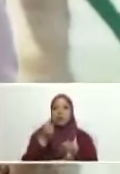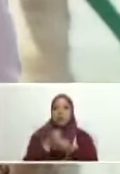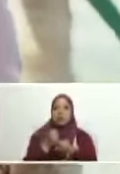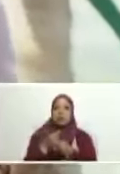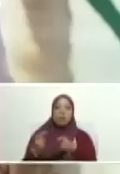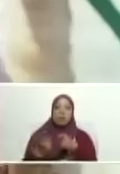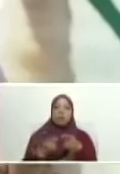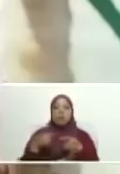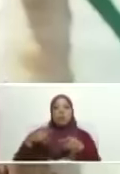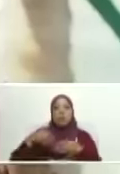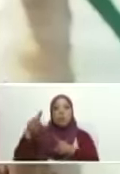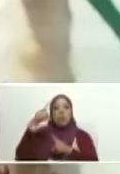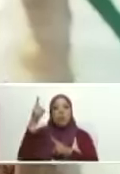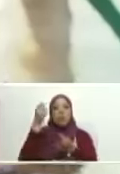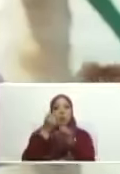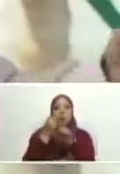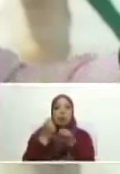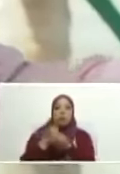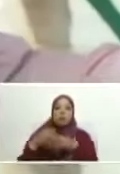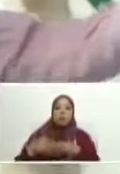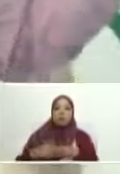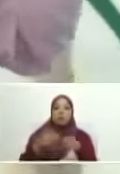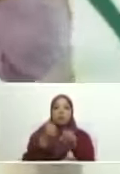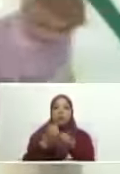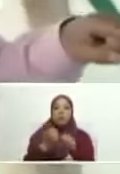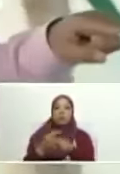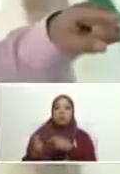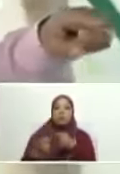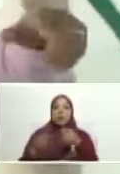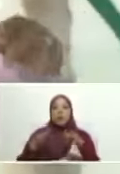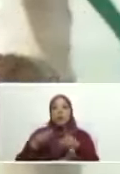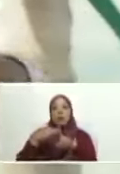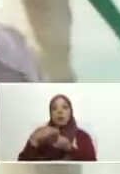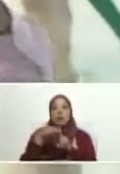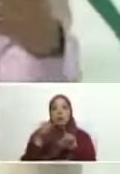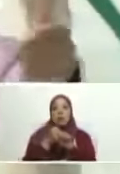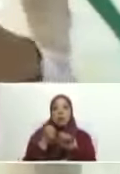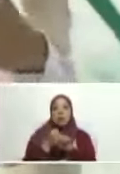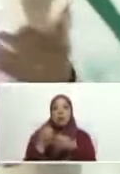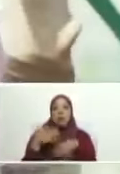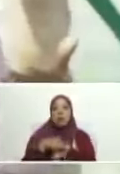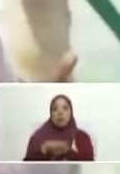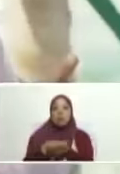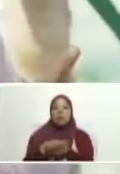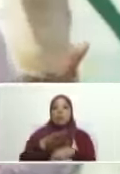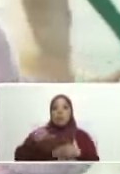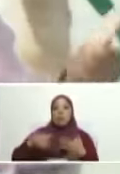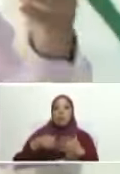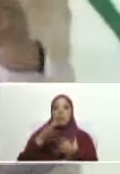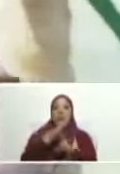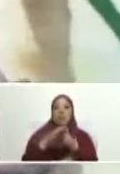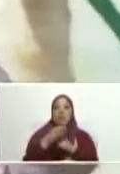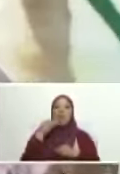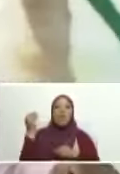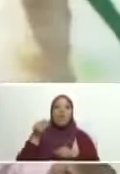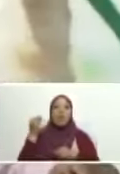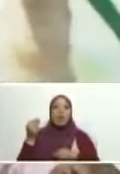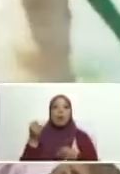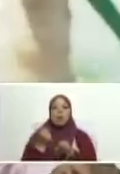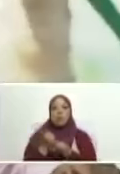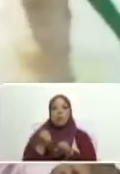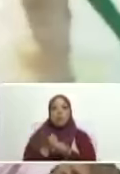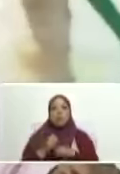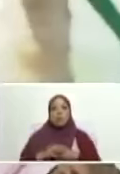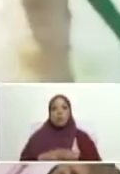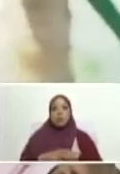un helicóptero de la aviación naval, todos van a tener simuladores para hacerlo interactivo con nuestra juventud y formativo. ¿Viste? Para la